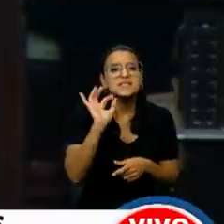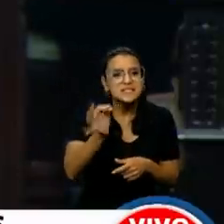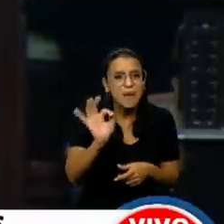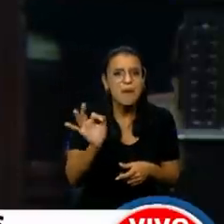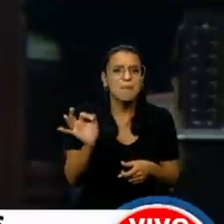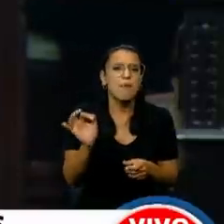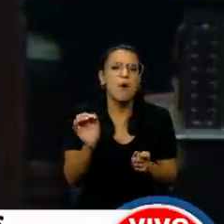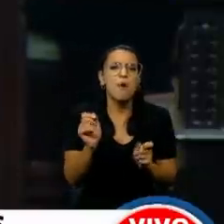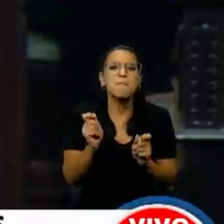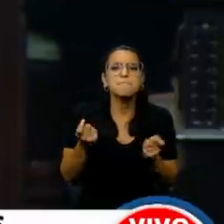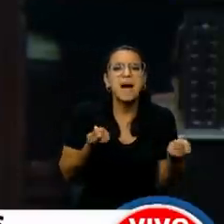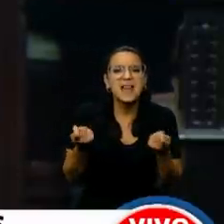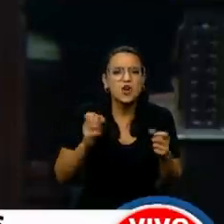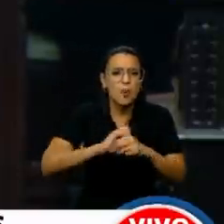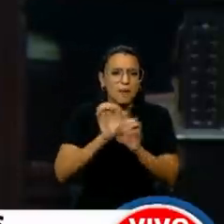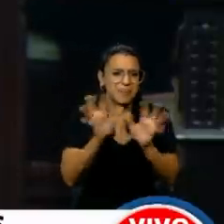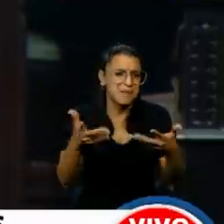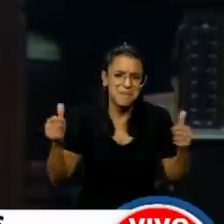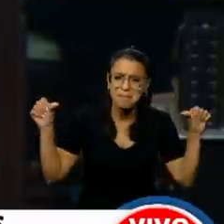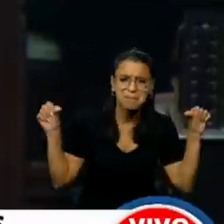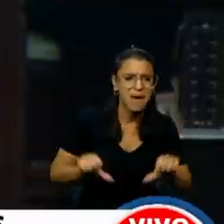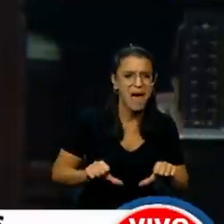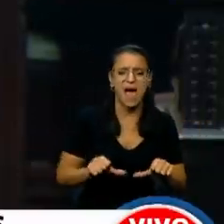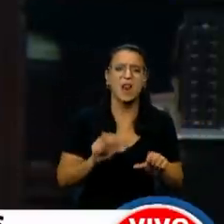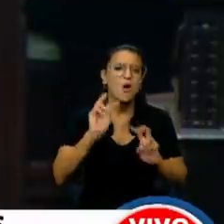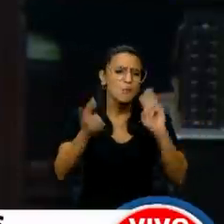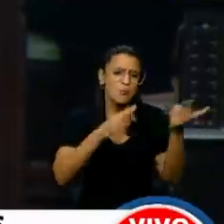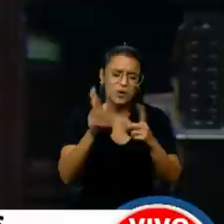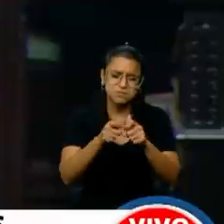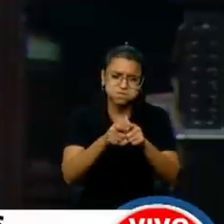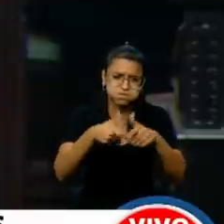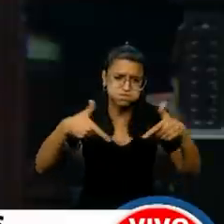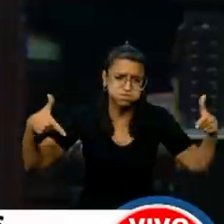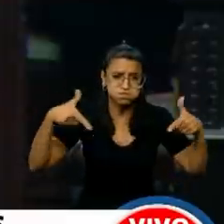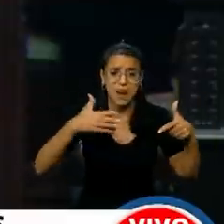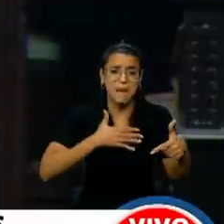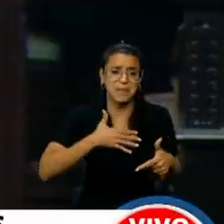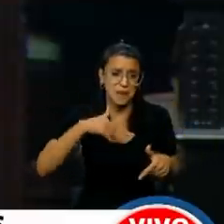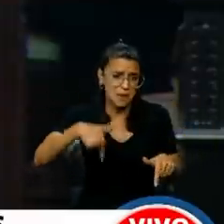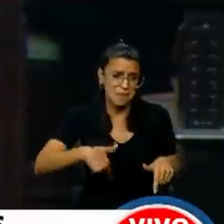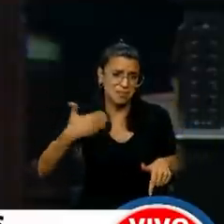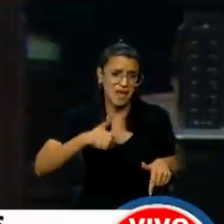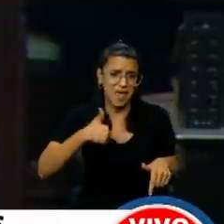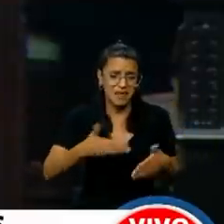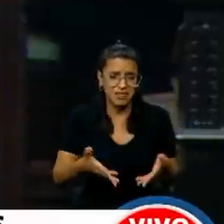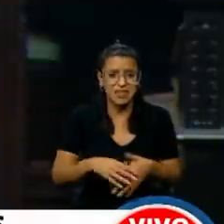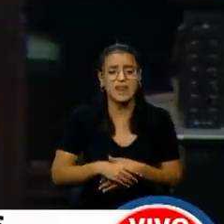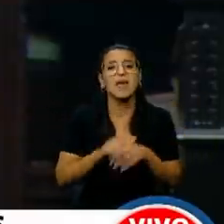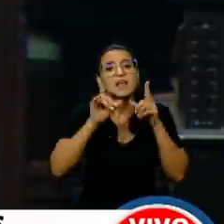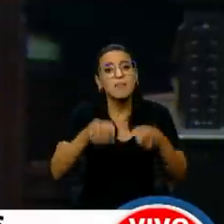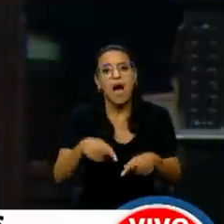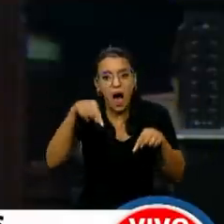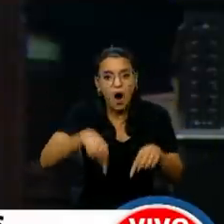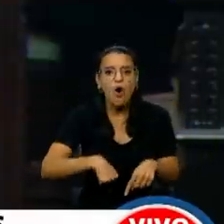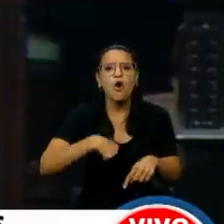pésimo manejo de la pandemia y de todos los muertos que hubo lamentablemente en la argentina y además que ahora se